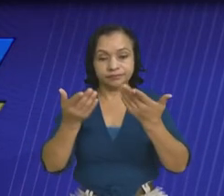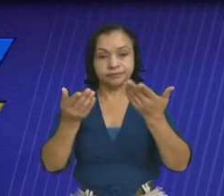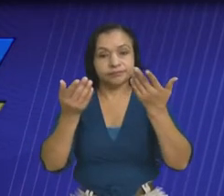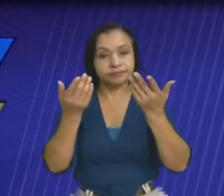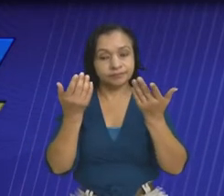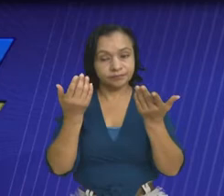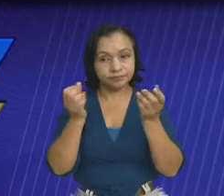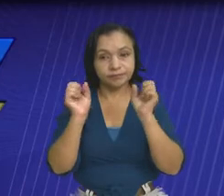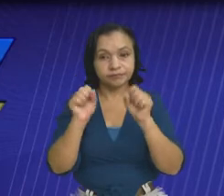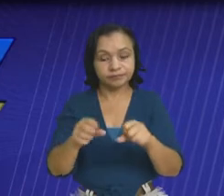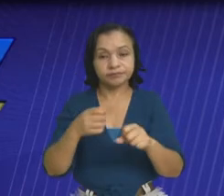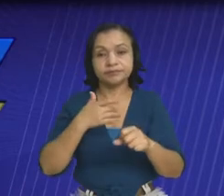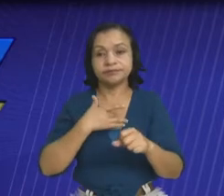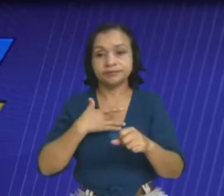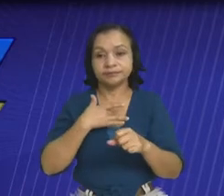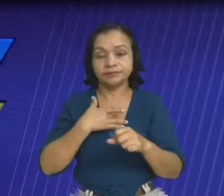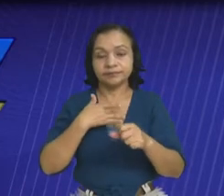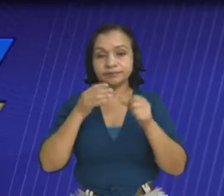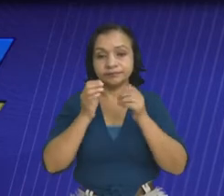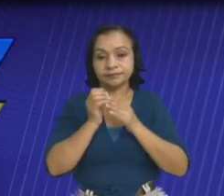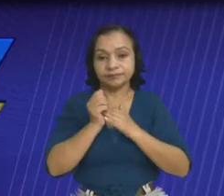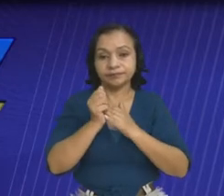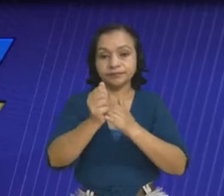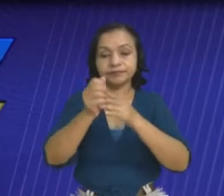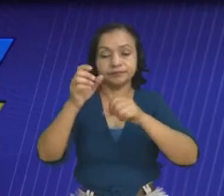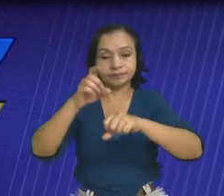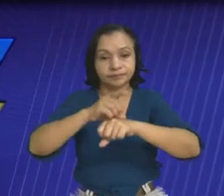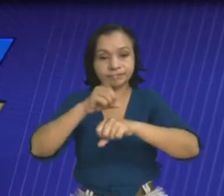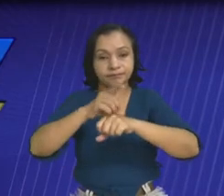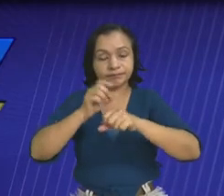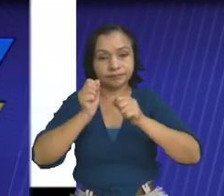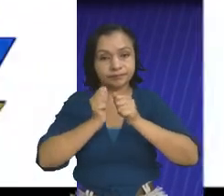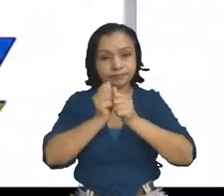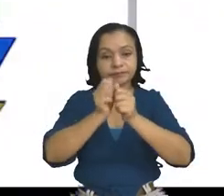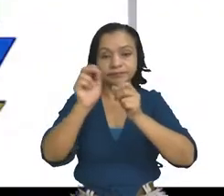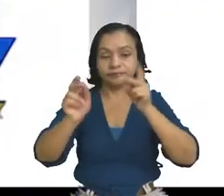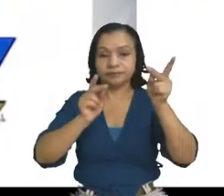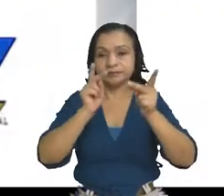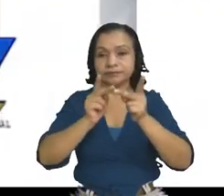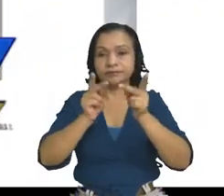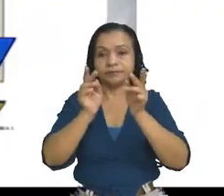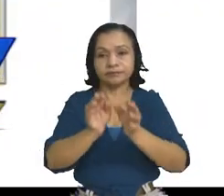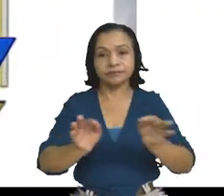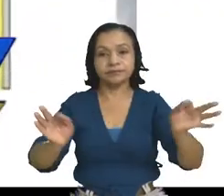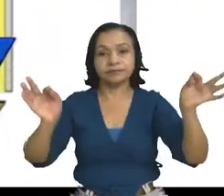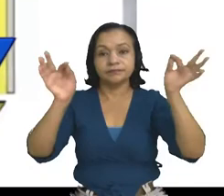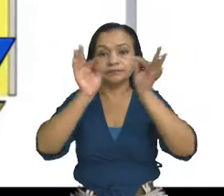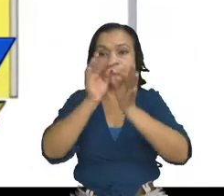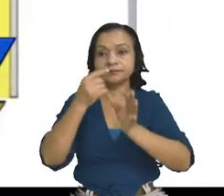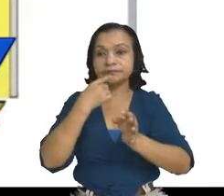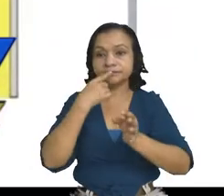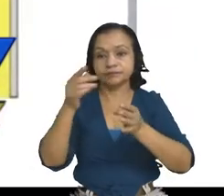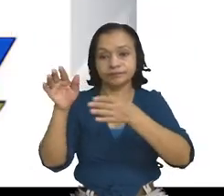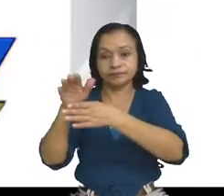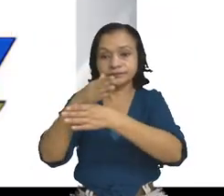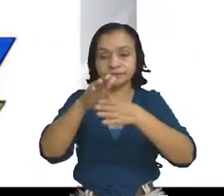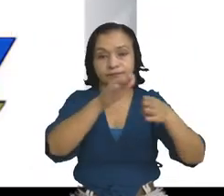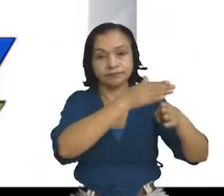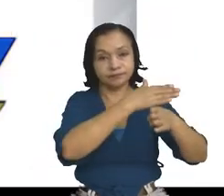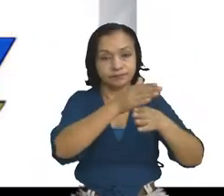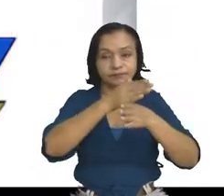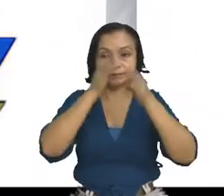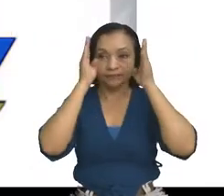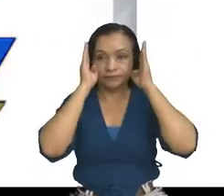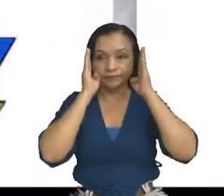sí necesita de seguimiento clínico y acompañamiento integral. Es muy importante, como vos decís, diferenciar ese tipo de